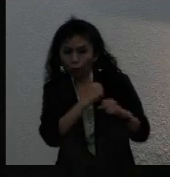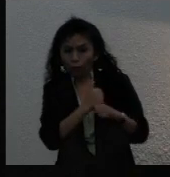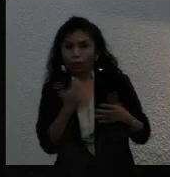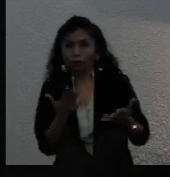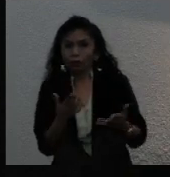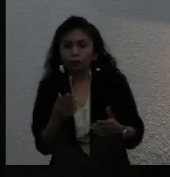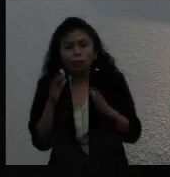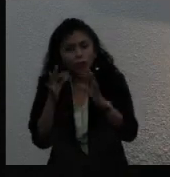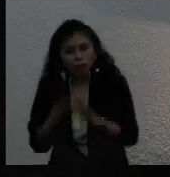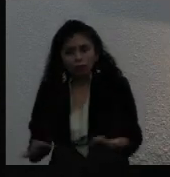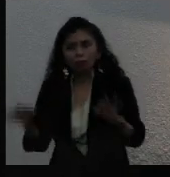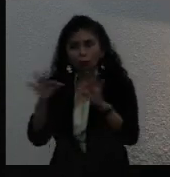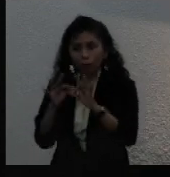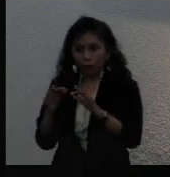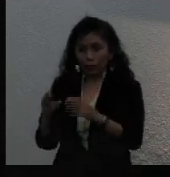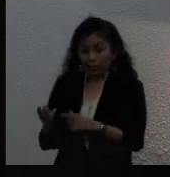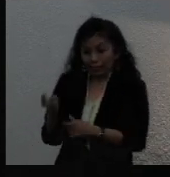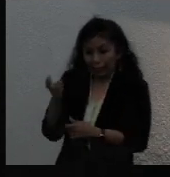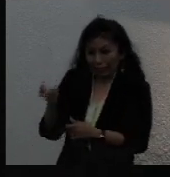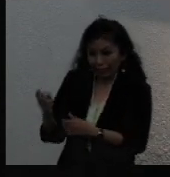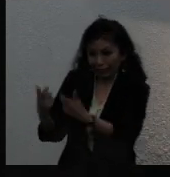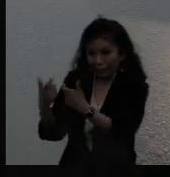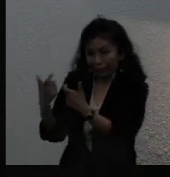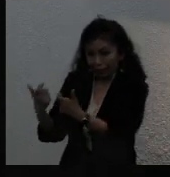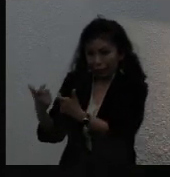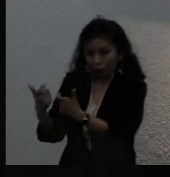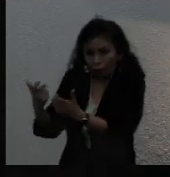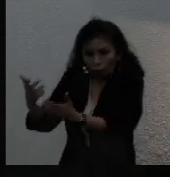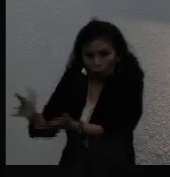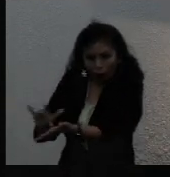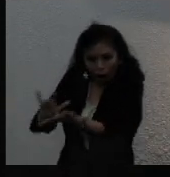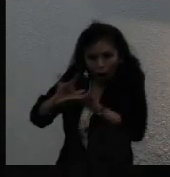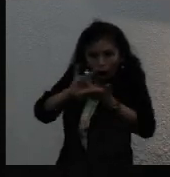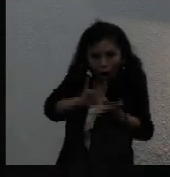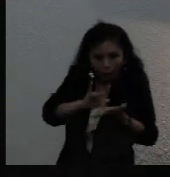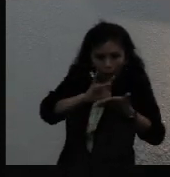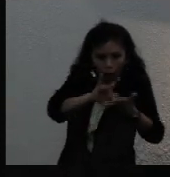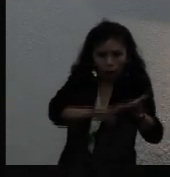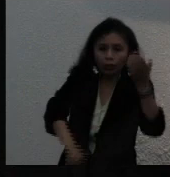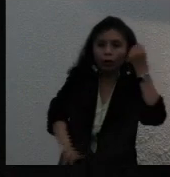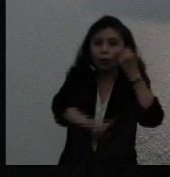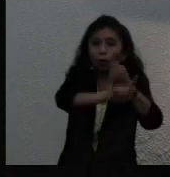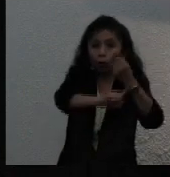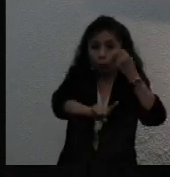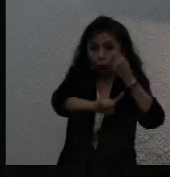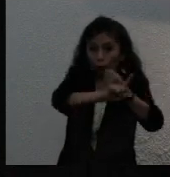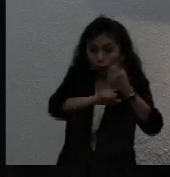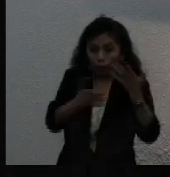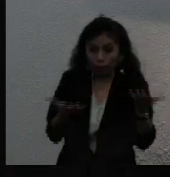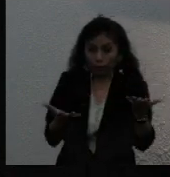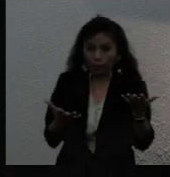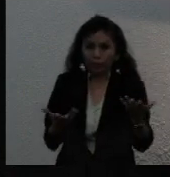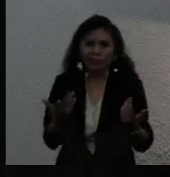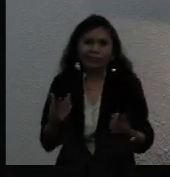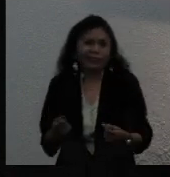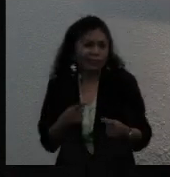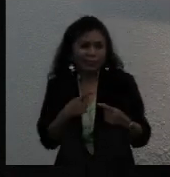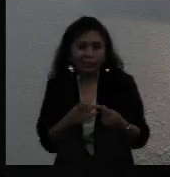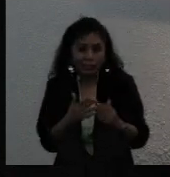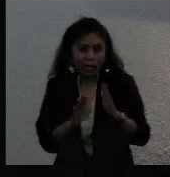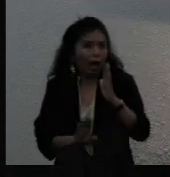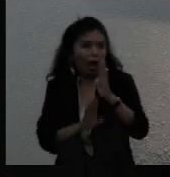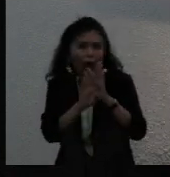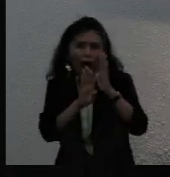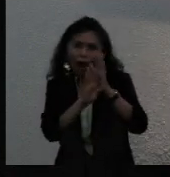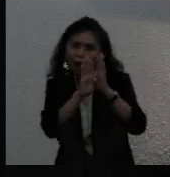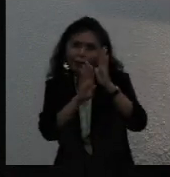aumentar el presupuesto de la obra pública Estatal para resolver los los rezagos y avanzar